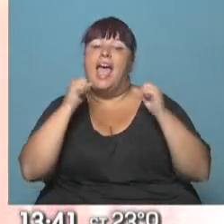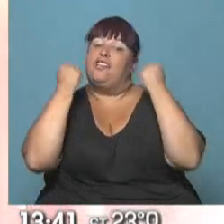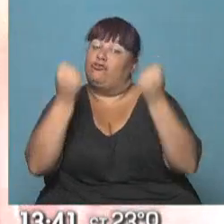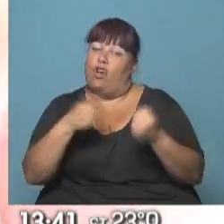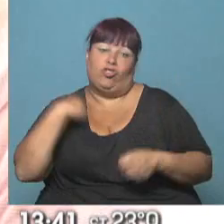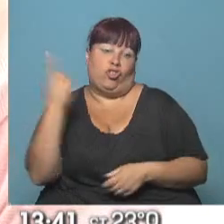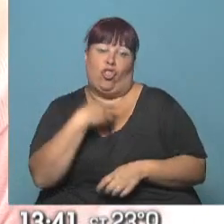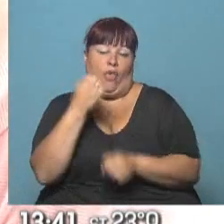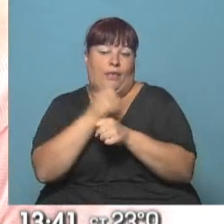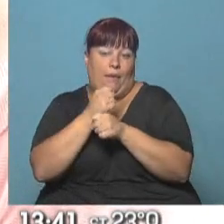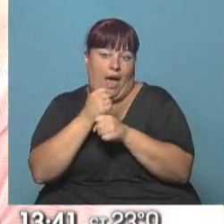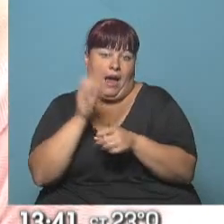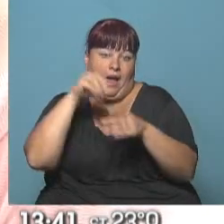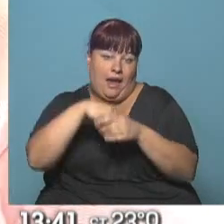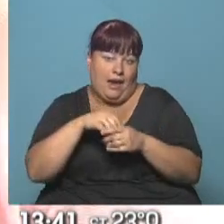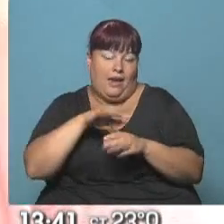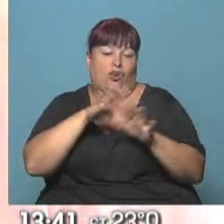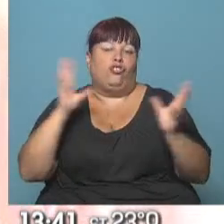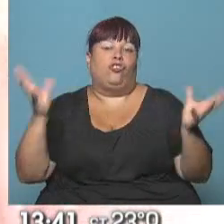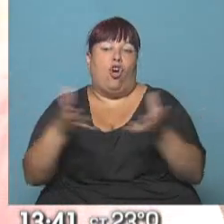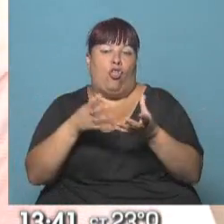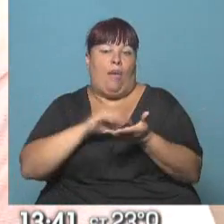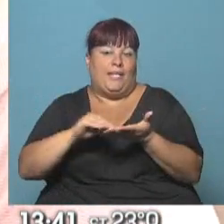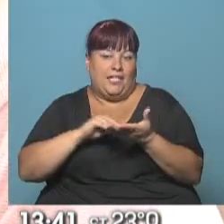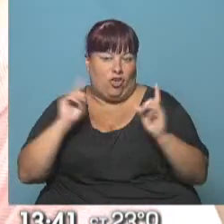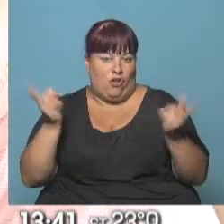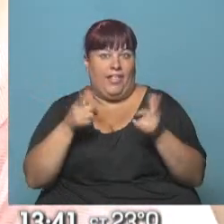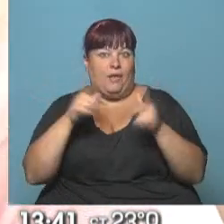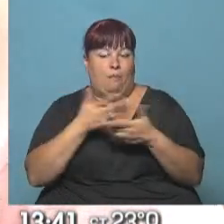encontremos en todos los trabajadores y en todo el nivel de administración de la televisión pública.